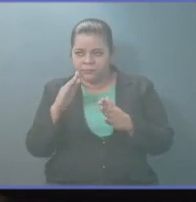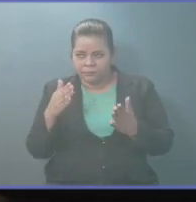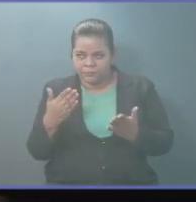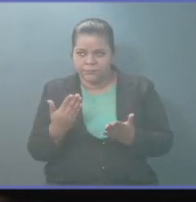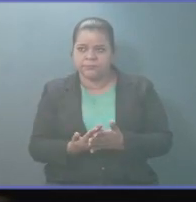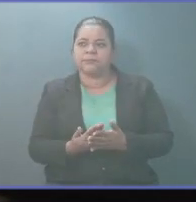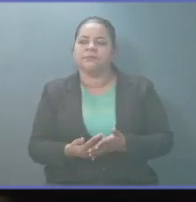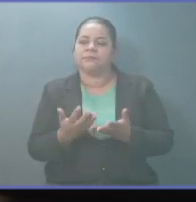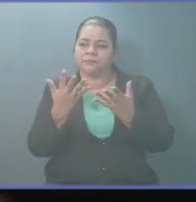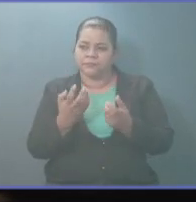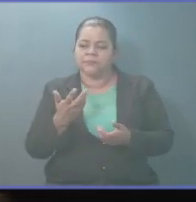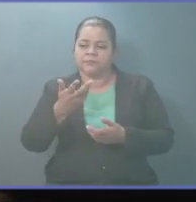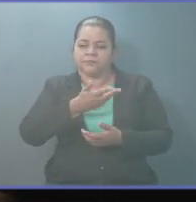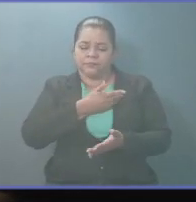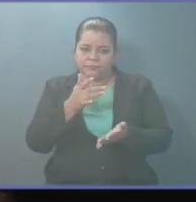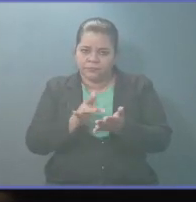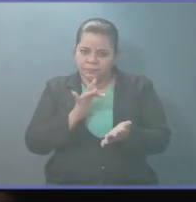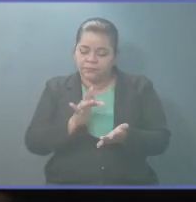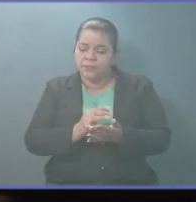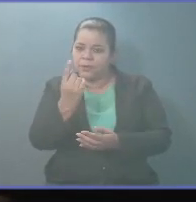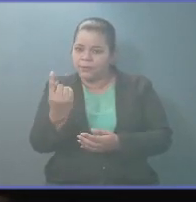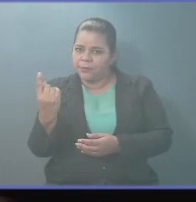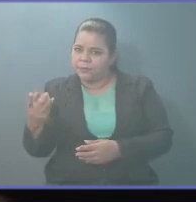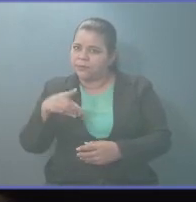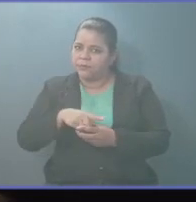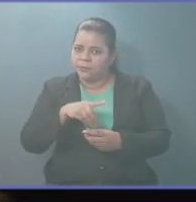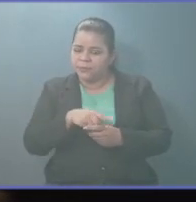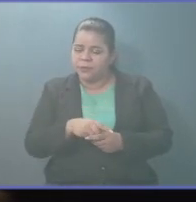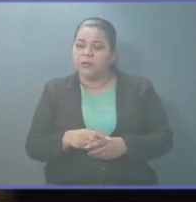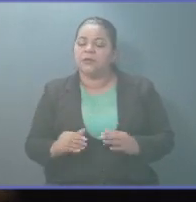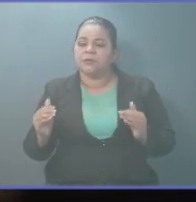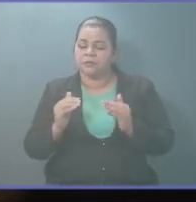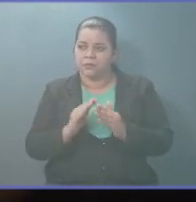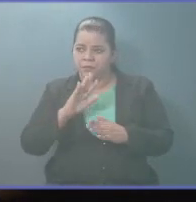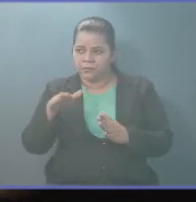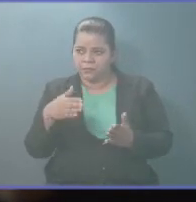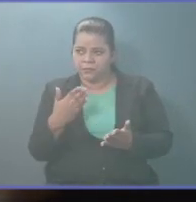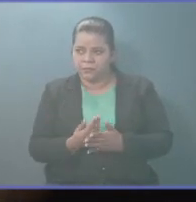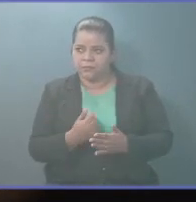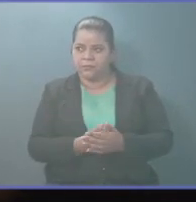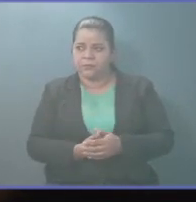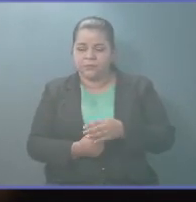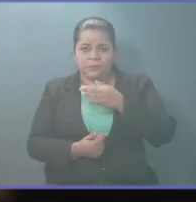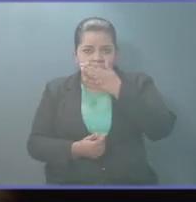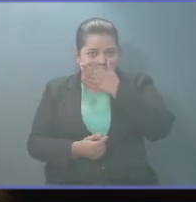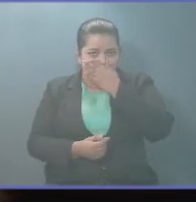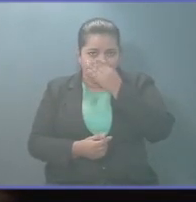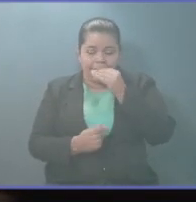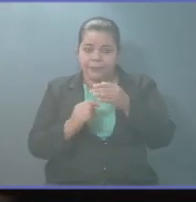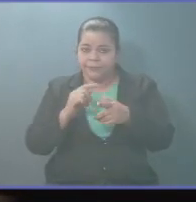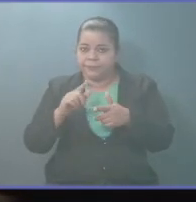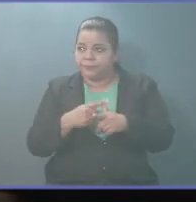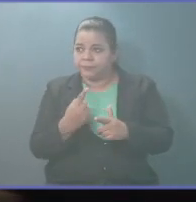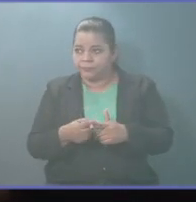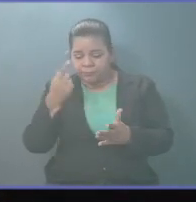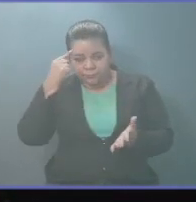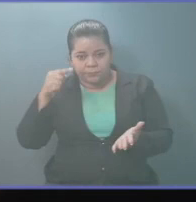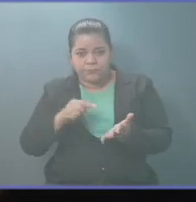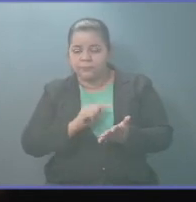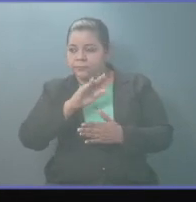pongo yo también y pido que también se someta a votación. Gracias. Gracias, diputado. Ustedes saben que mi labor como